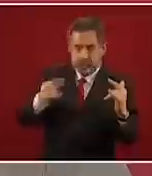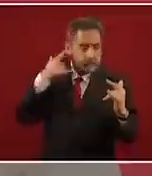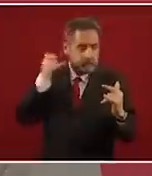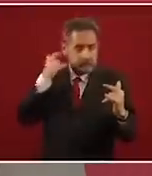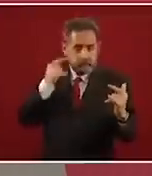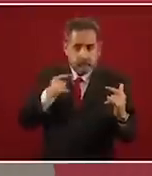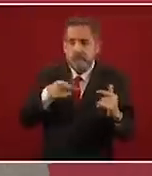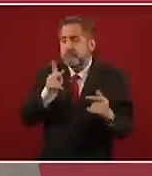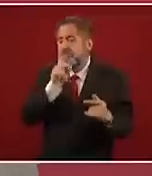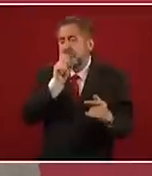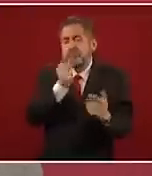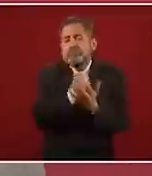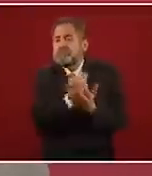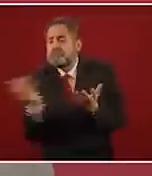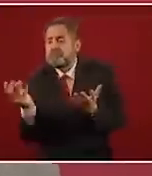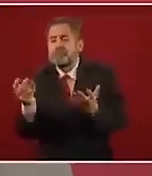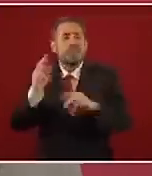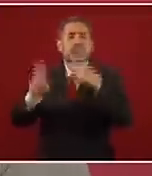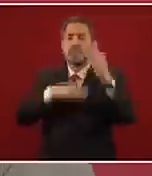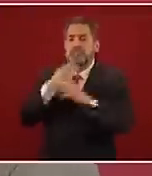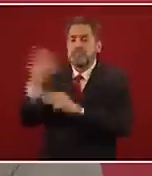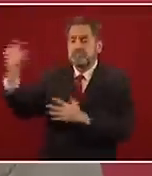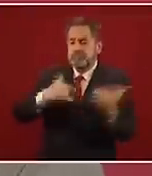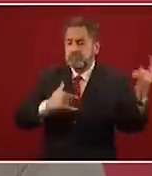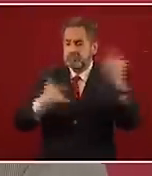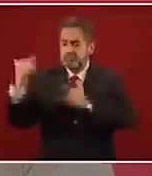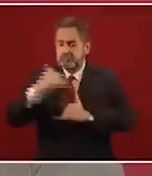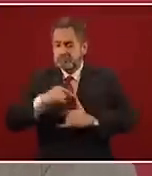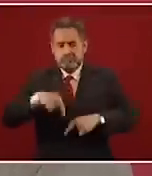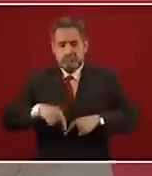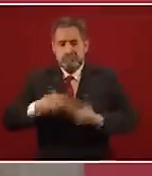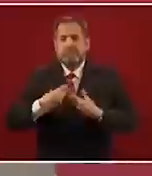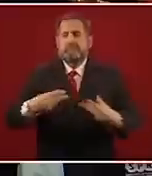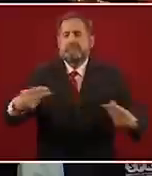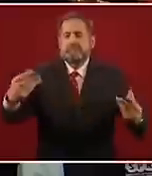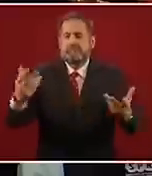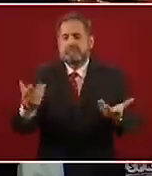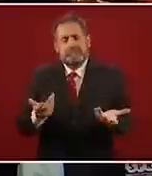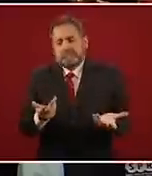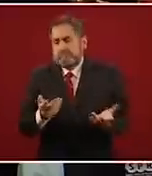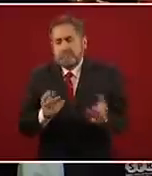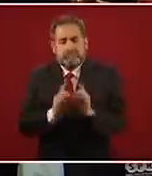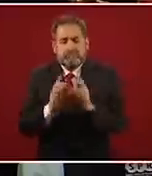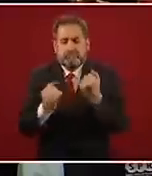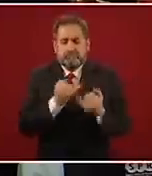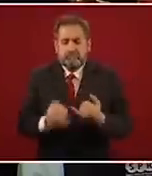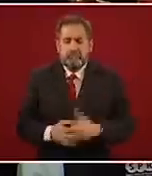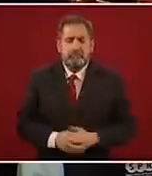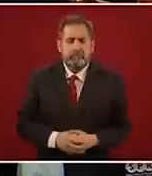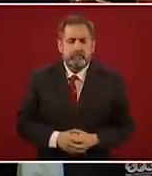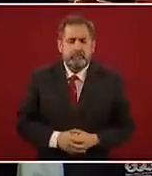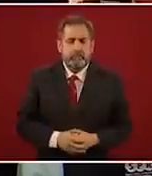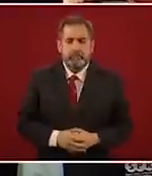California, pero podría llegar de cualquier otra parte del mundo y de personas de otras nacionalidades también. Muchas gracias. Tengo una